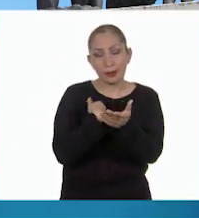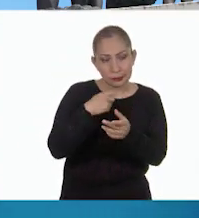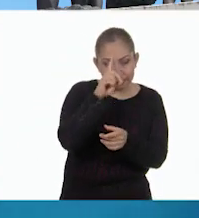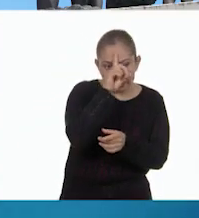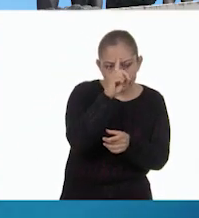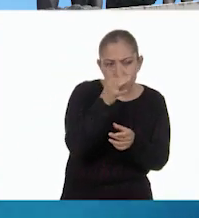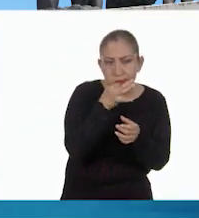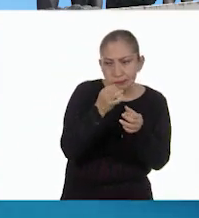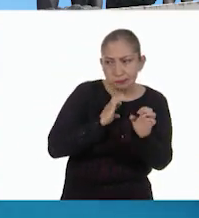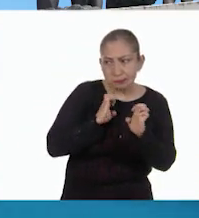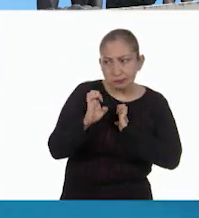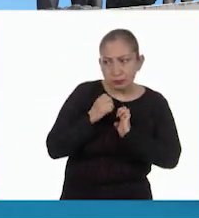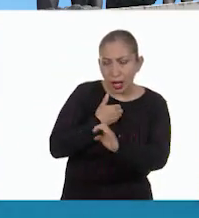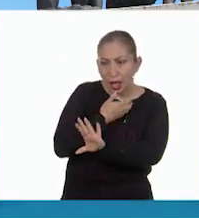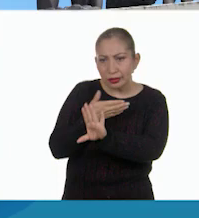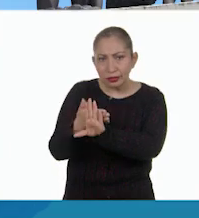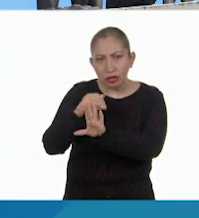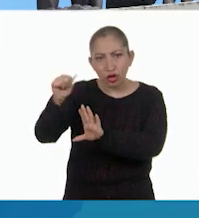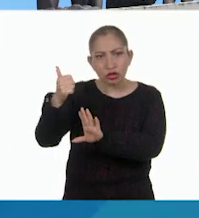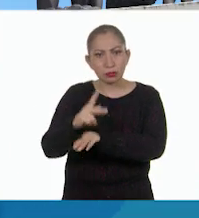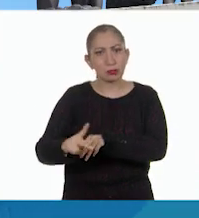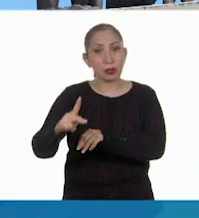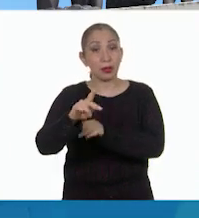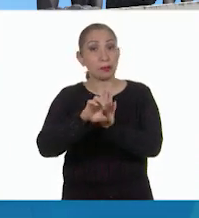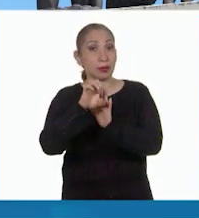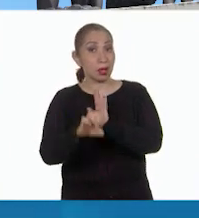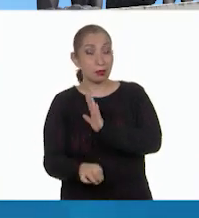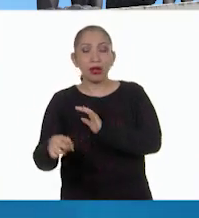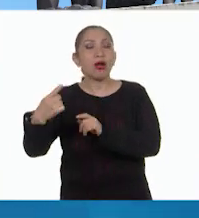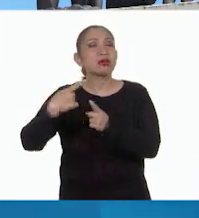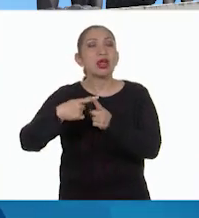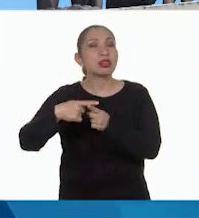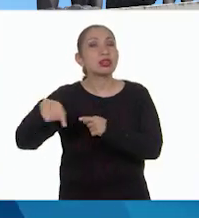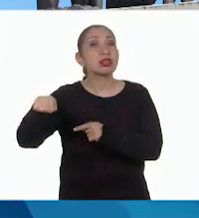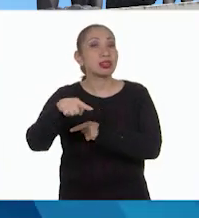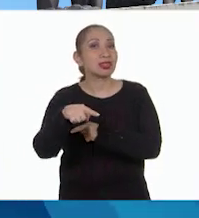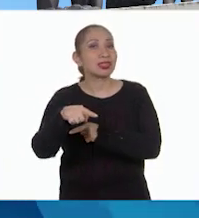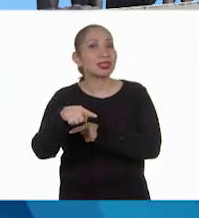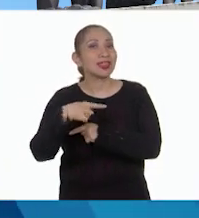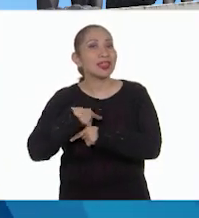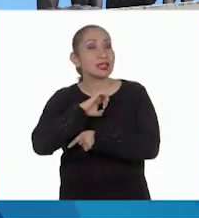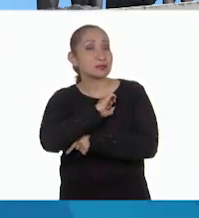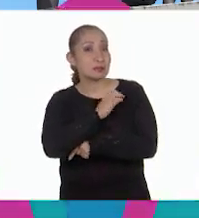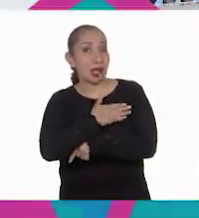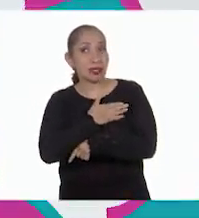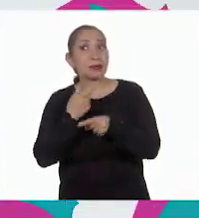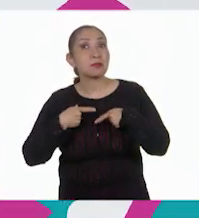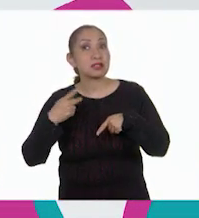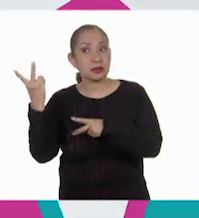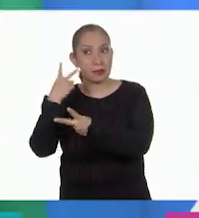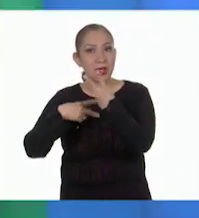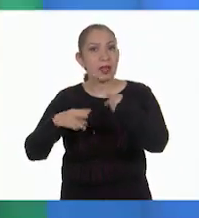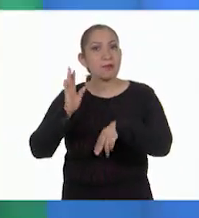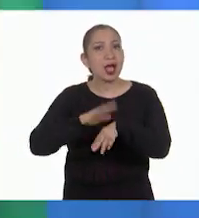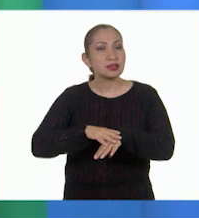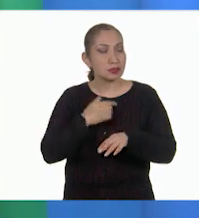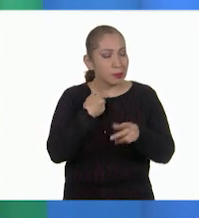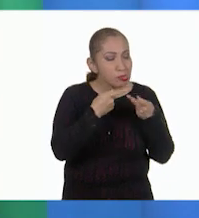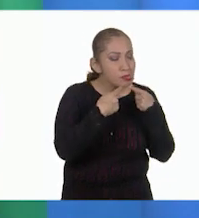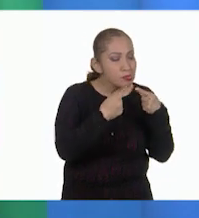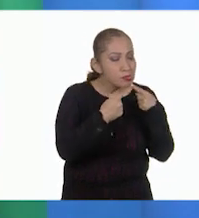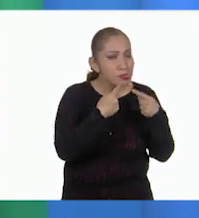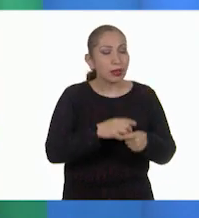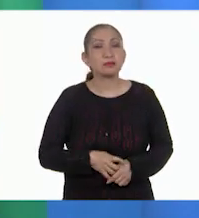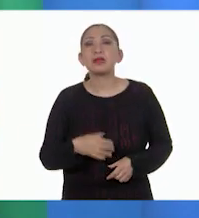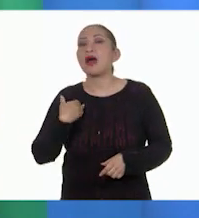a enfrentar otros pueblos, entre ellos nada más y nada menos que los españoles. ¡Ah, ya entiendo!